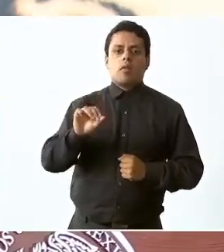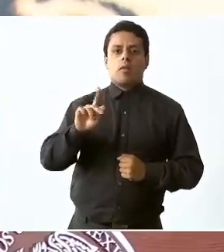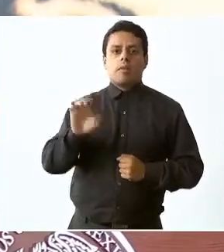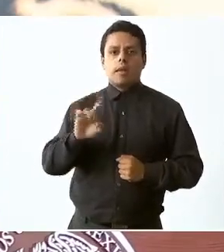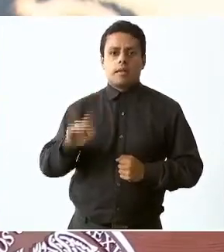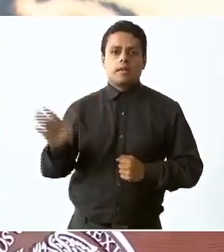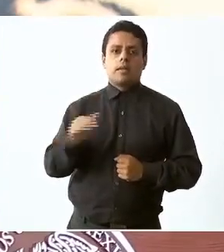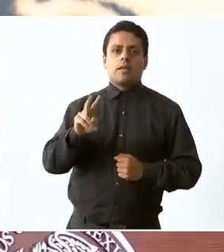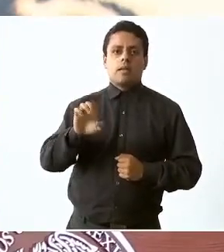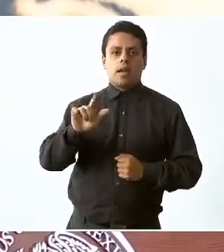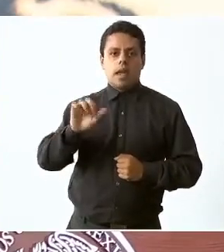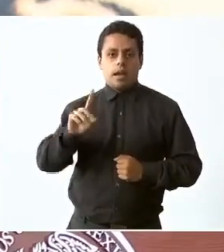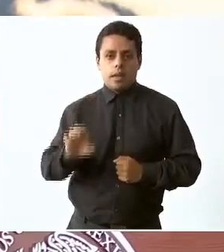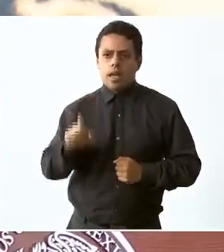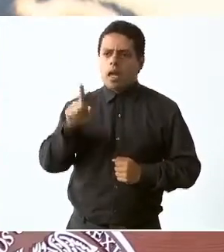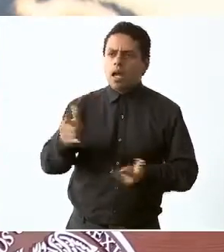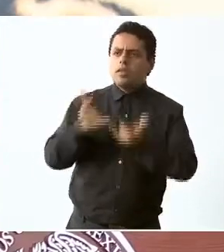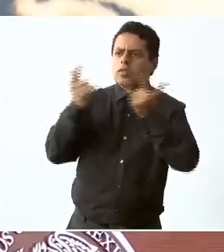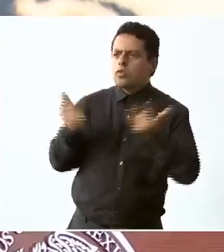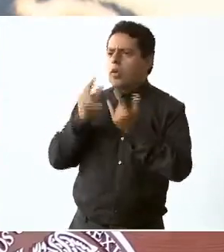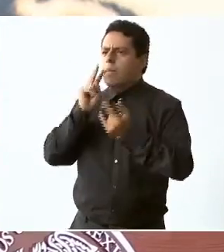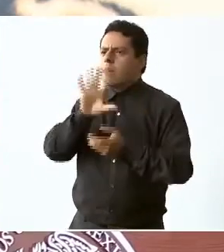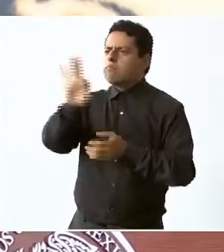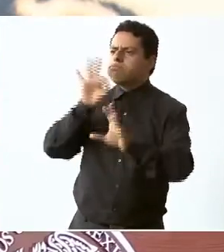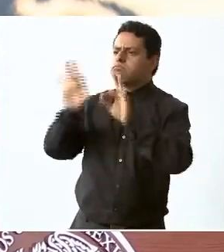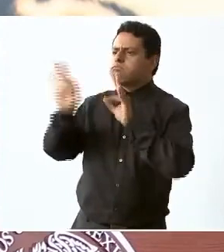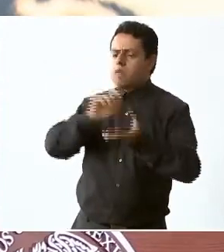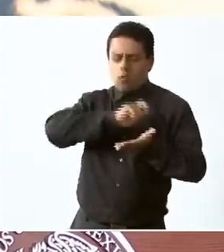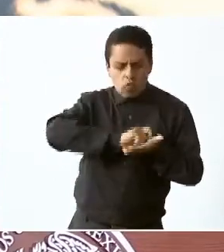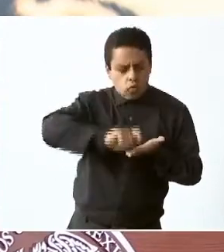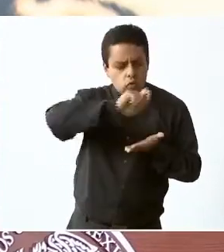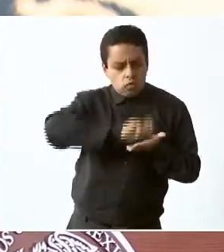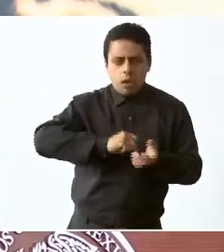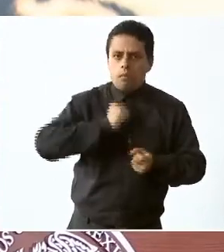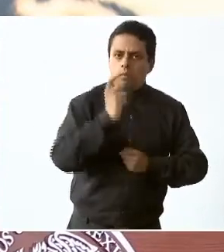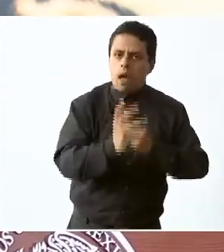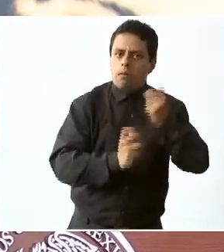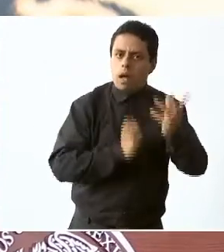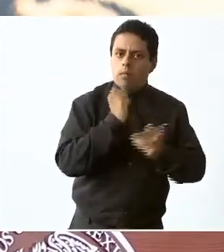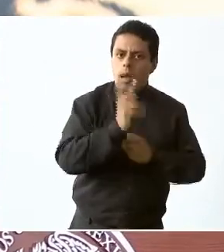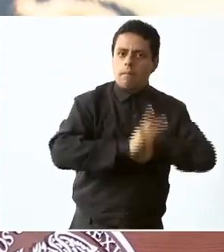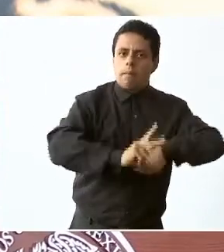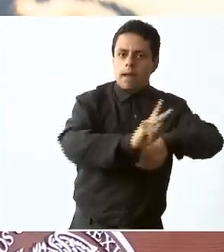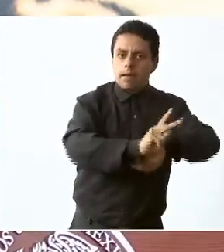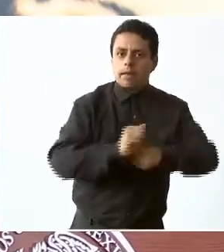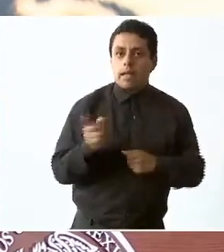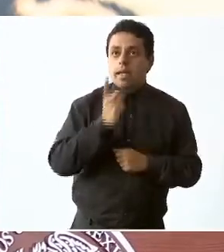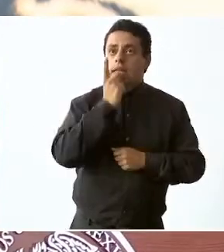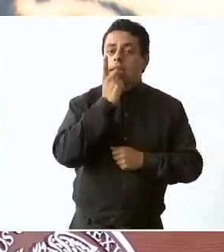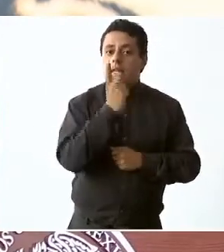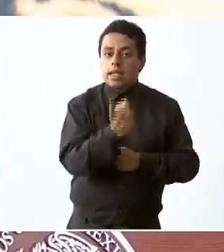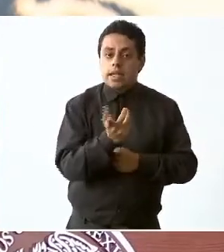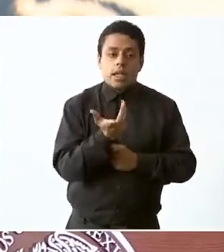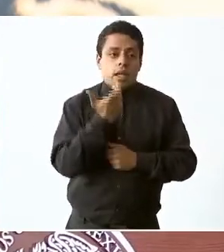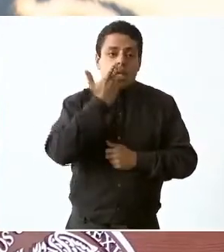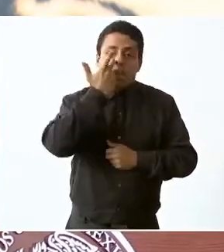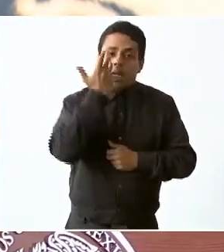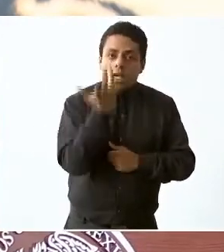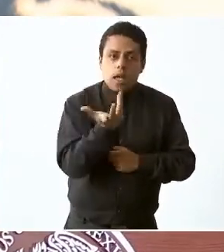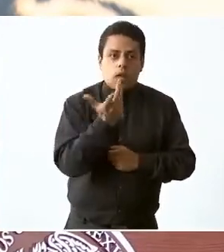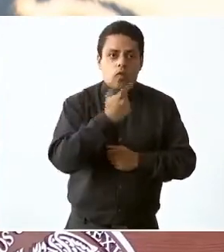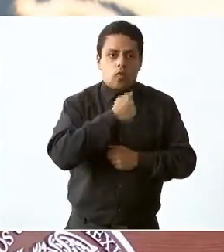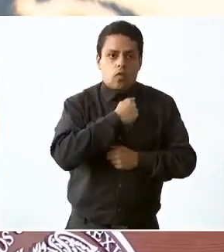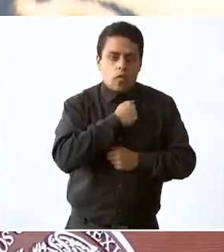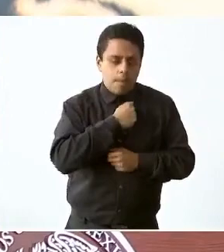la fisura de la poesía para volverla eterna. Fue el poeta que anhelaba expulsar de sí cualquier palabra,